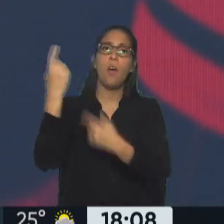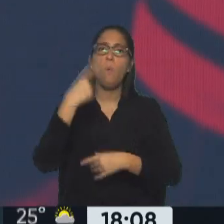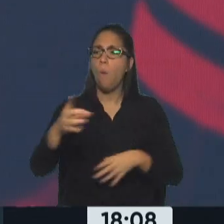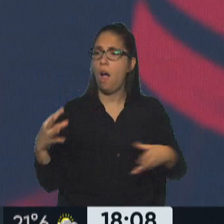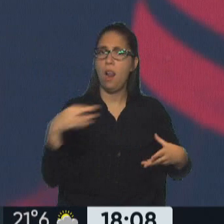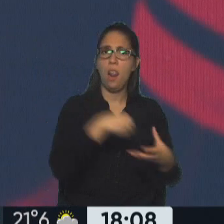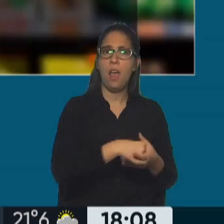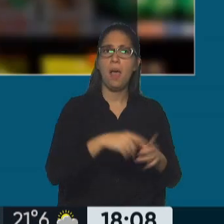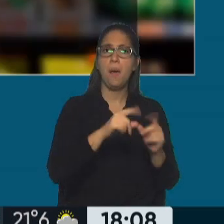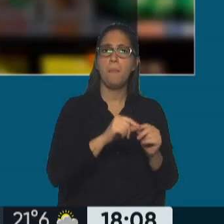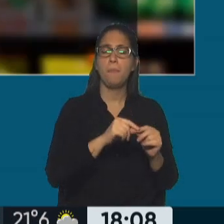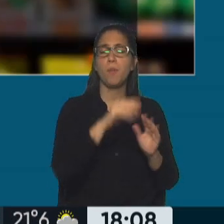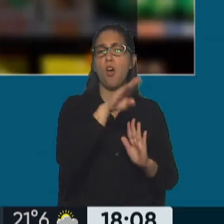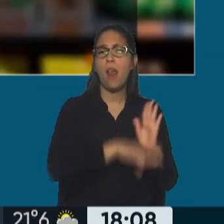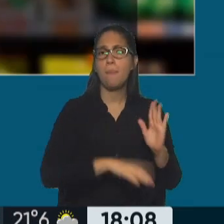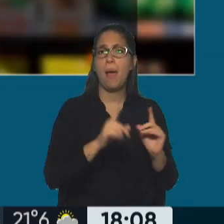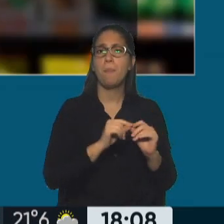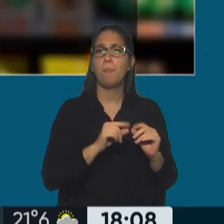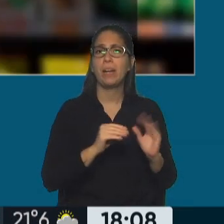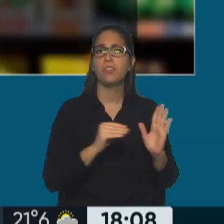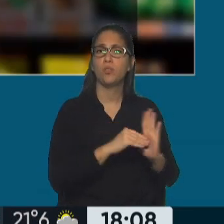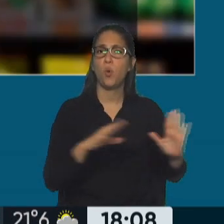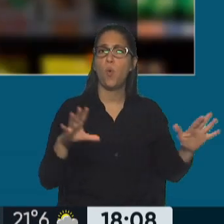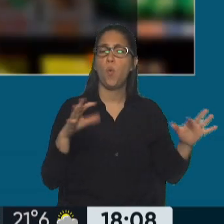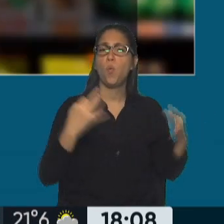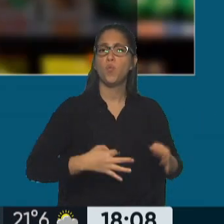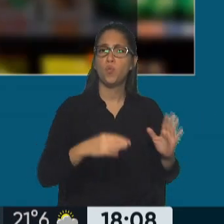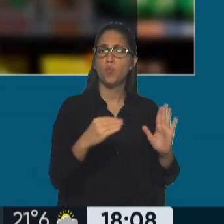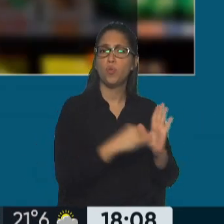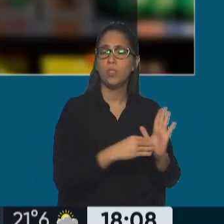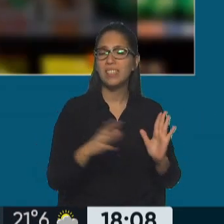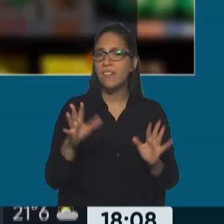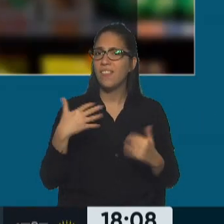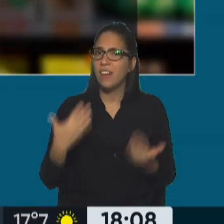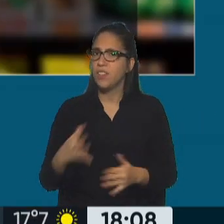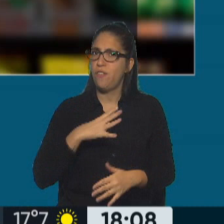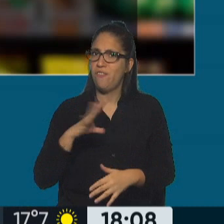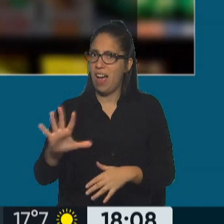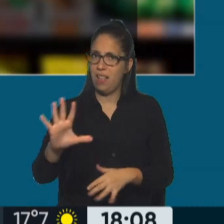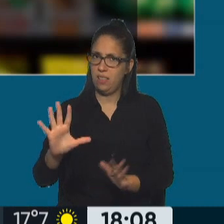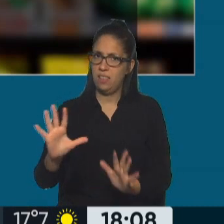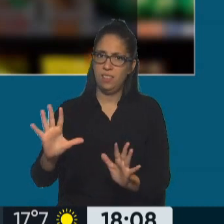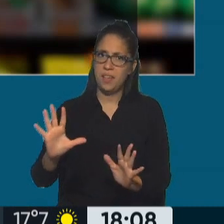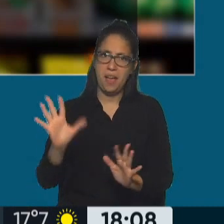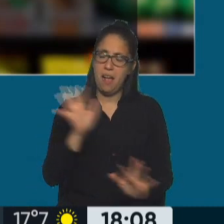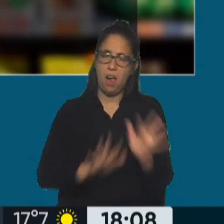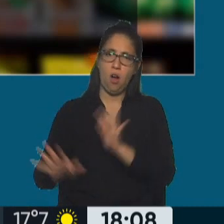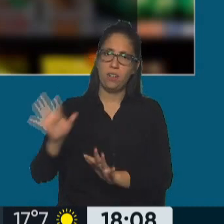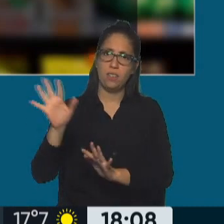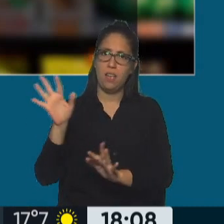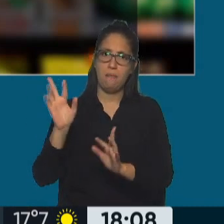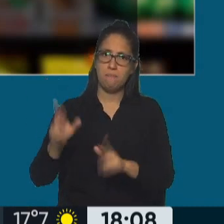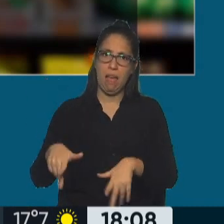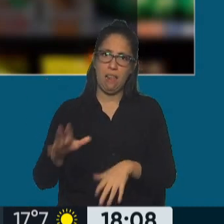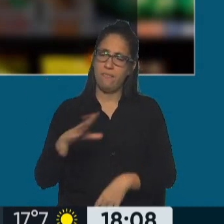verse todavía. Hay muchas dudas con respecto a eso. Por ahora, los beneficios están lejos de verificarse. Entonces ahí tenemos un problema que yo te